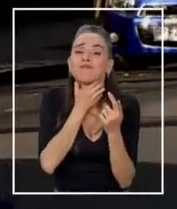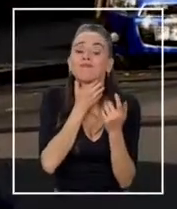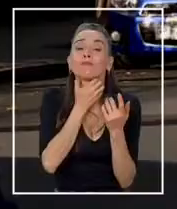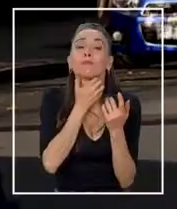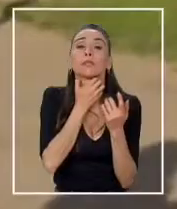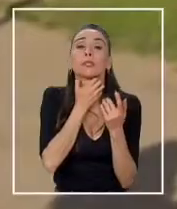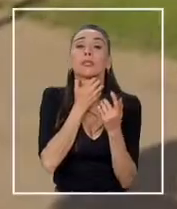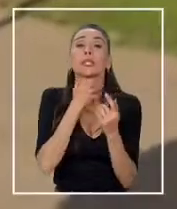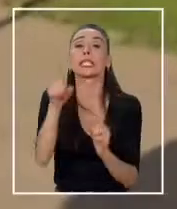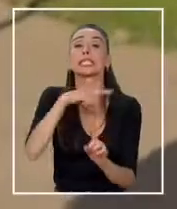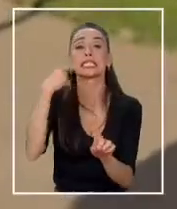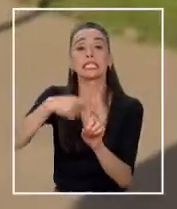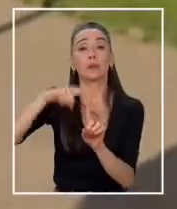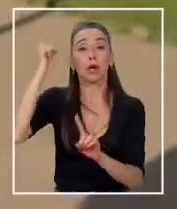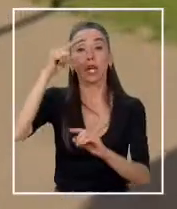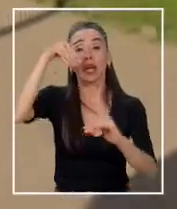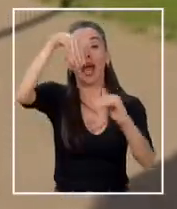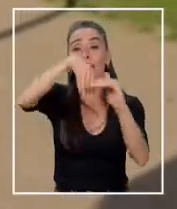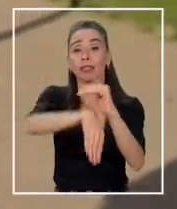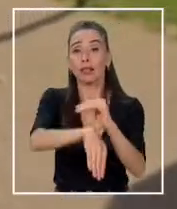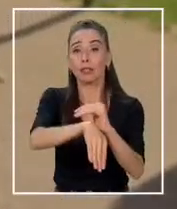el entierro en el cementerio general.